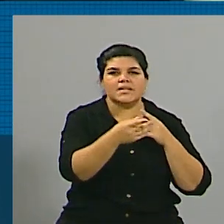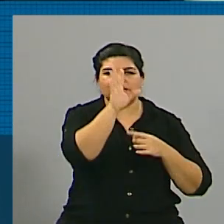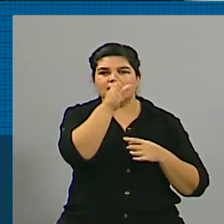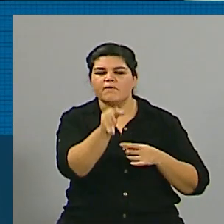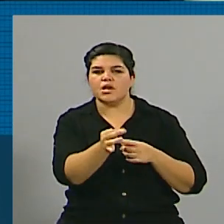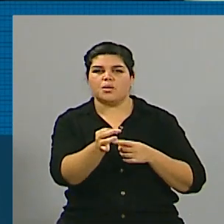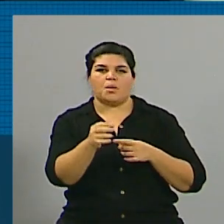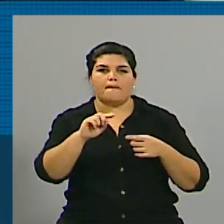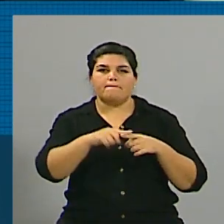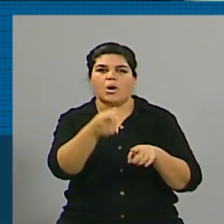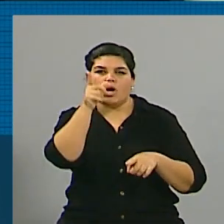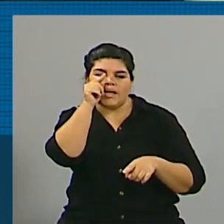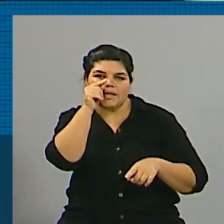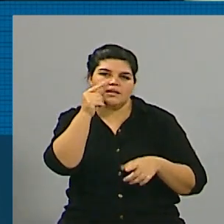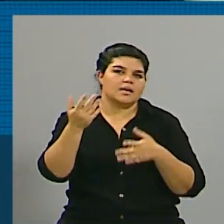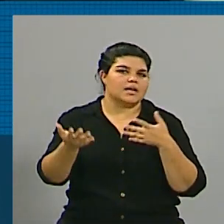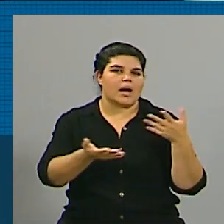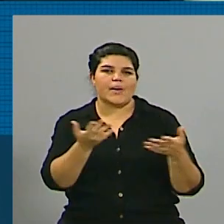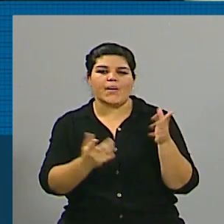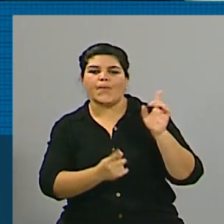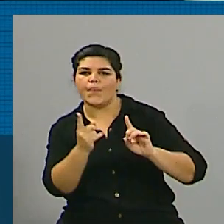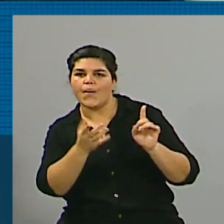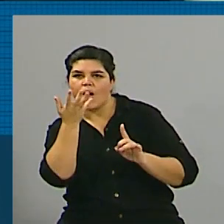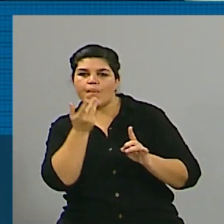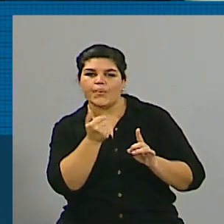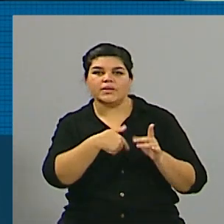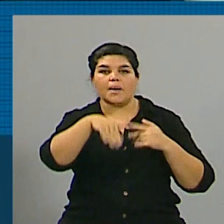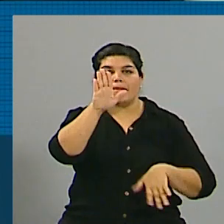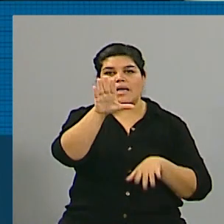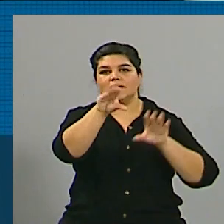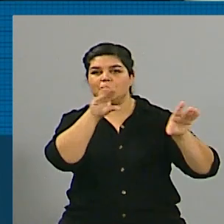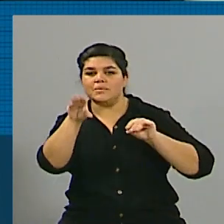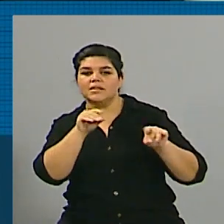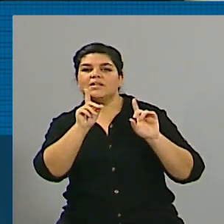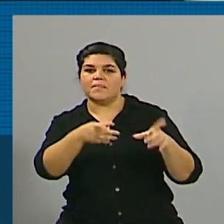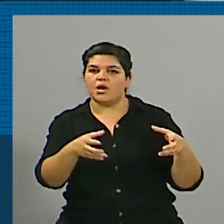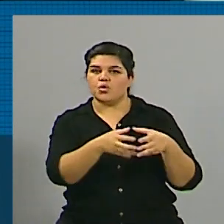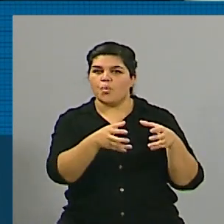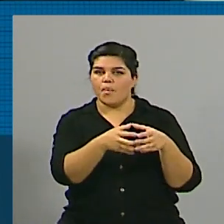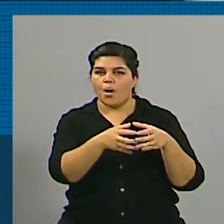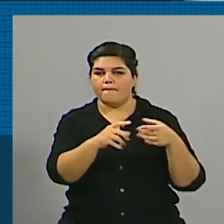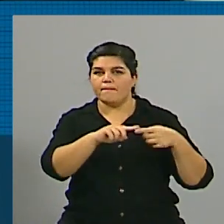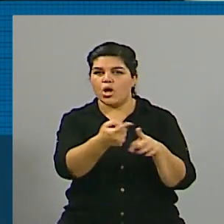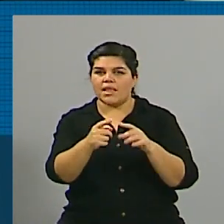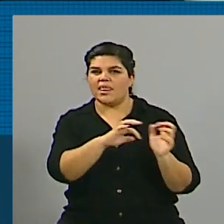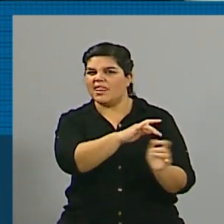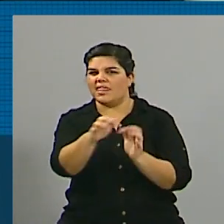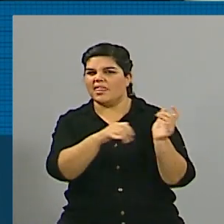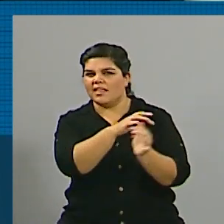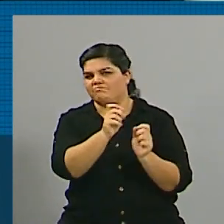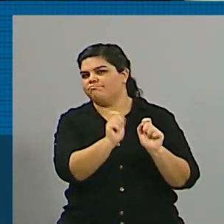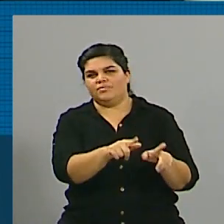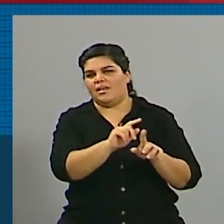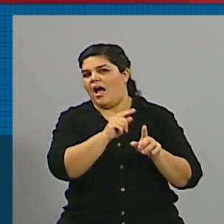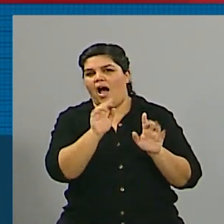¿no? Donde se habla de preferencias, en el medio están las internas de los propios frentes, pero hay una realidad. El fin de semana, y esto lo comparto con vos para